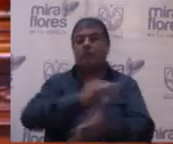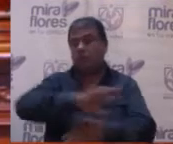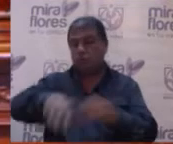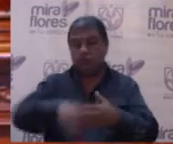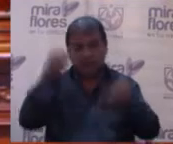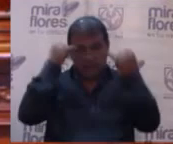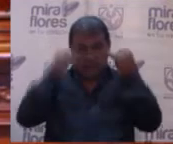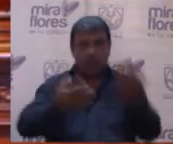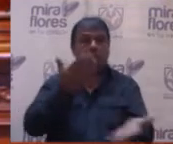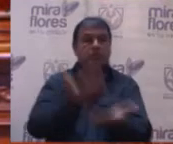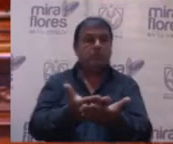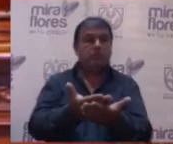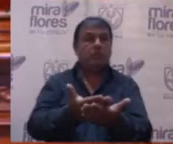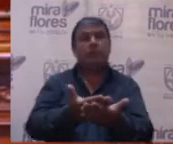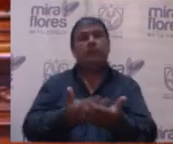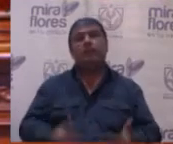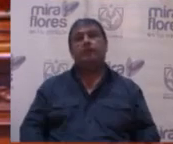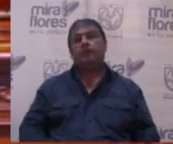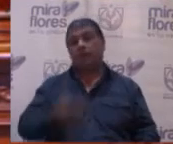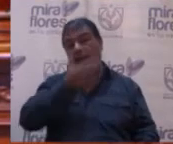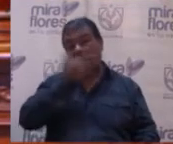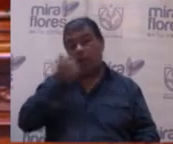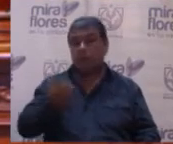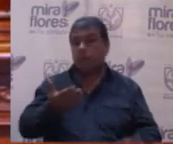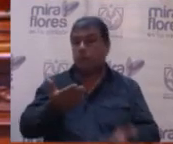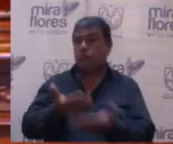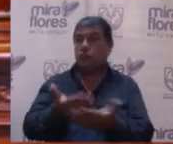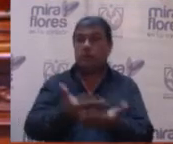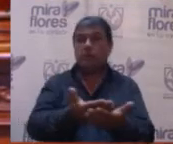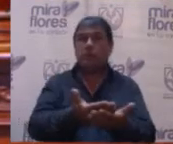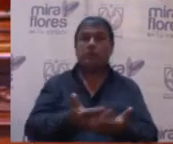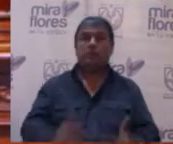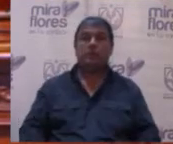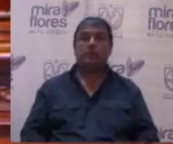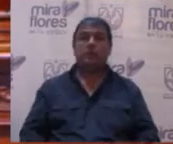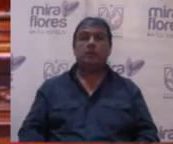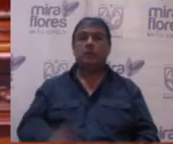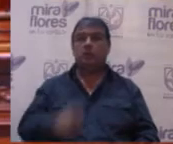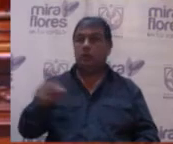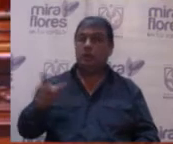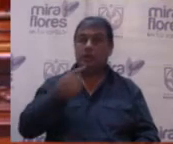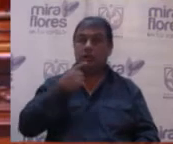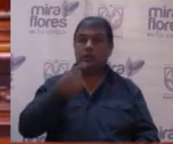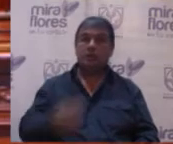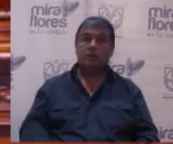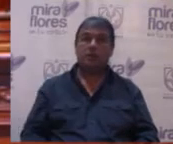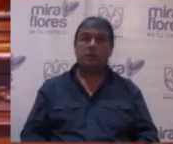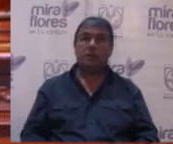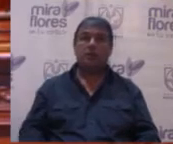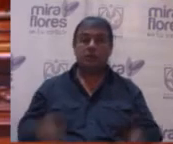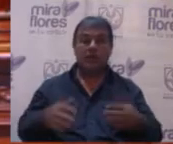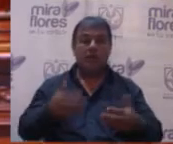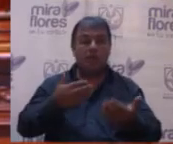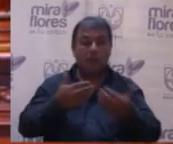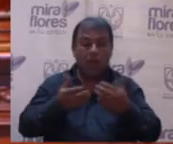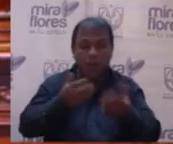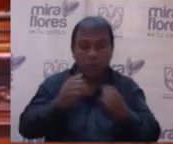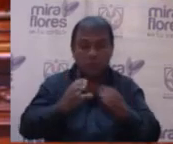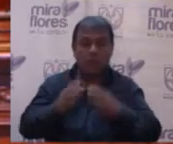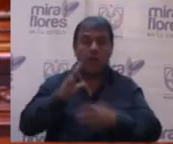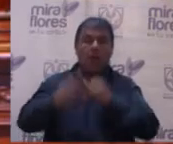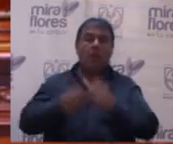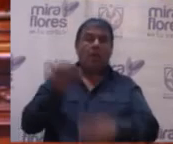las propuestas. La mejor prueba es que, señor Ángel, usted dice que lo que se había conversado en